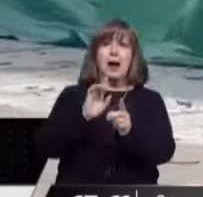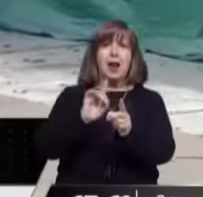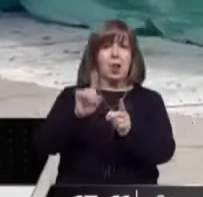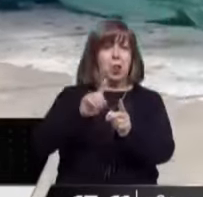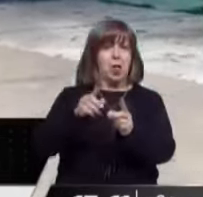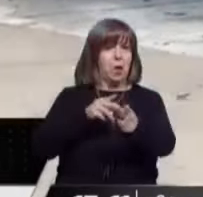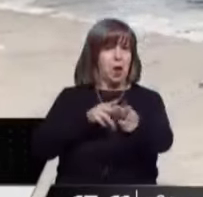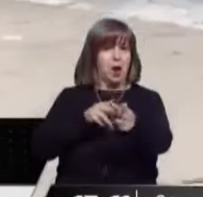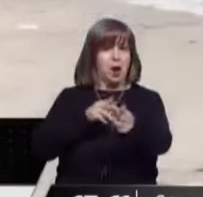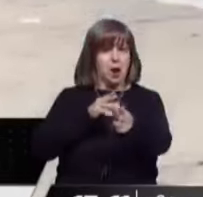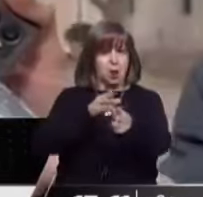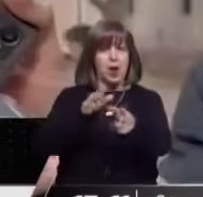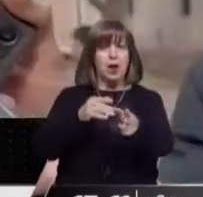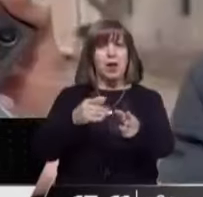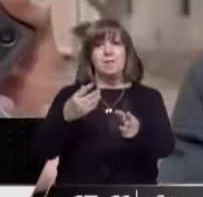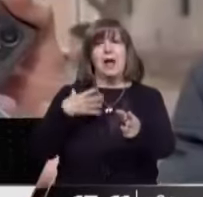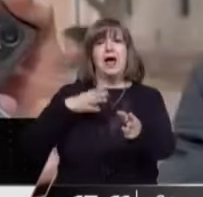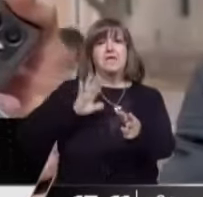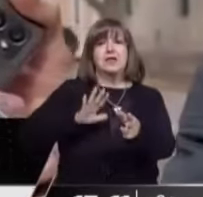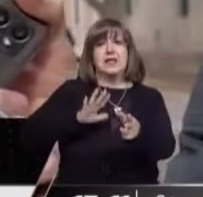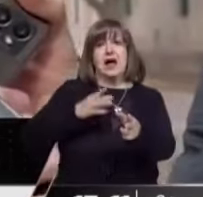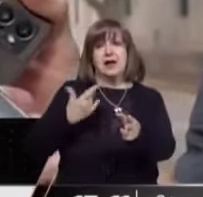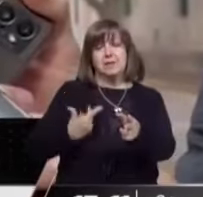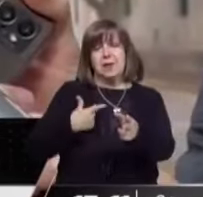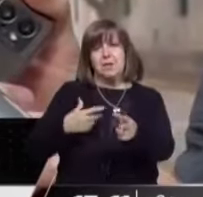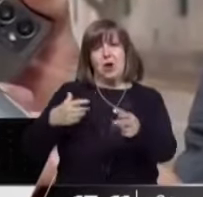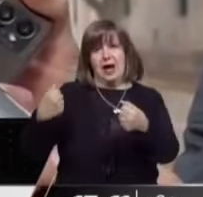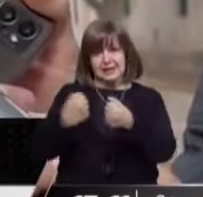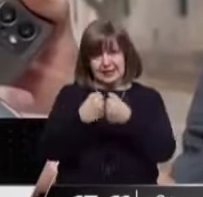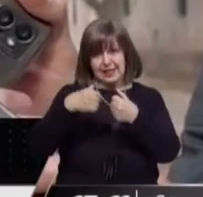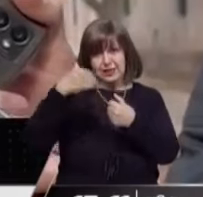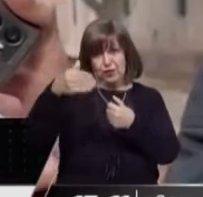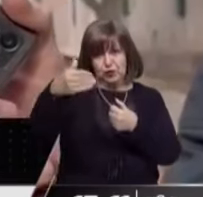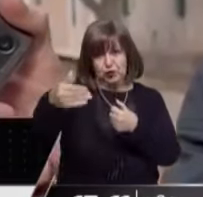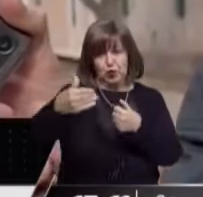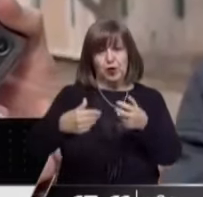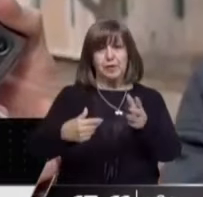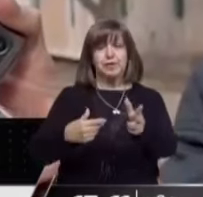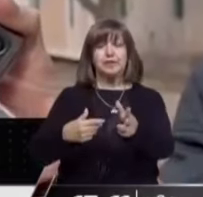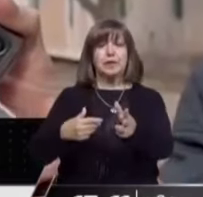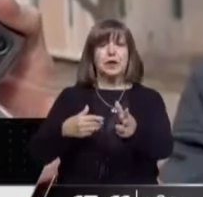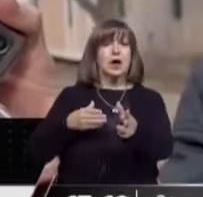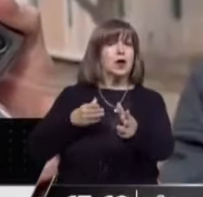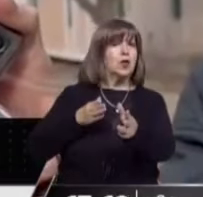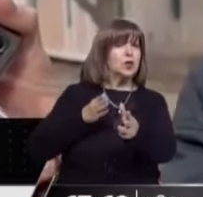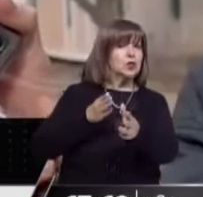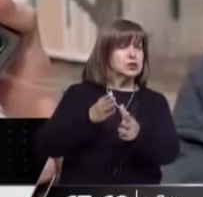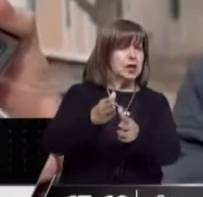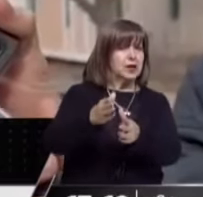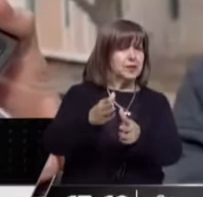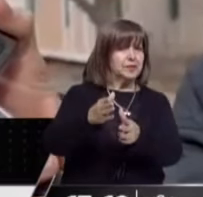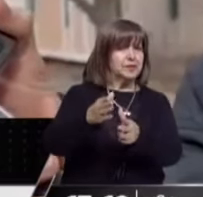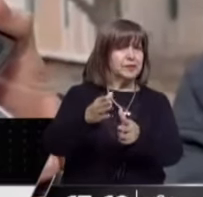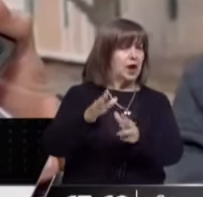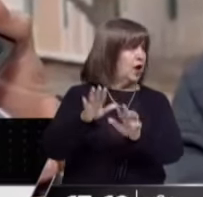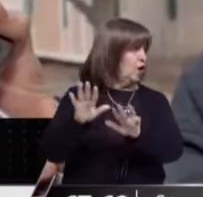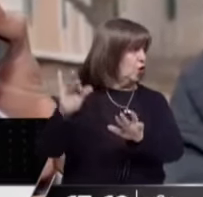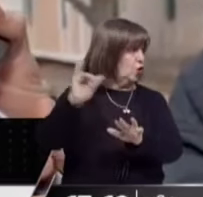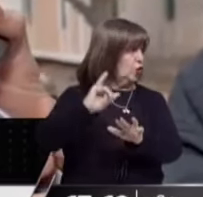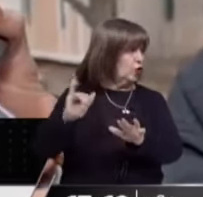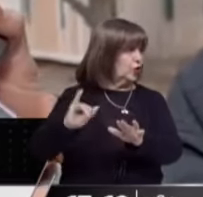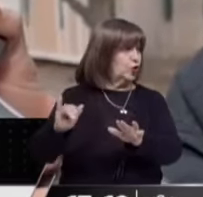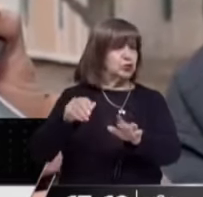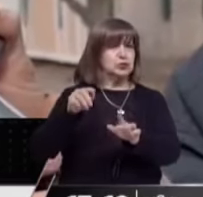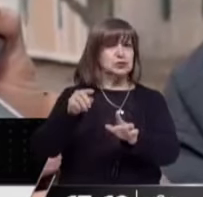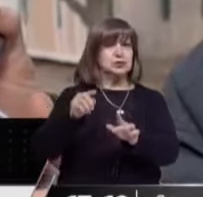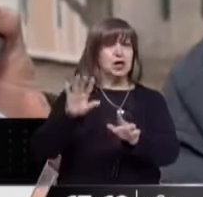ilícito o cometieran algún accidente mientras iba la persecución. Cruzaron hacia zona de Godecruz, donde terminó